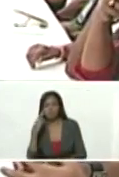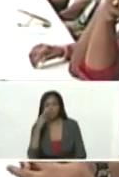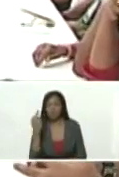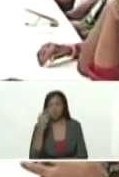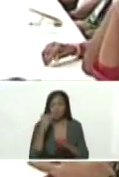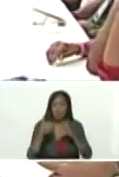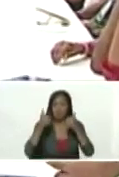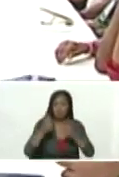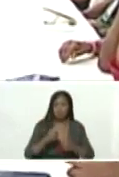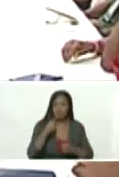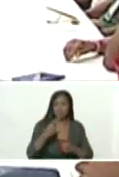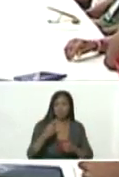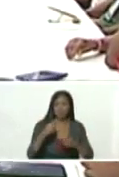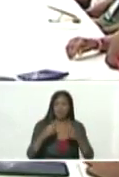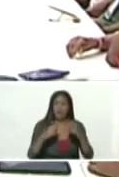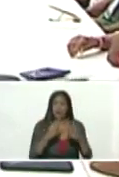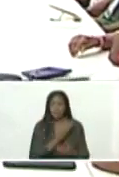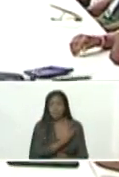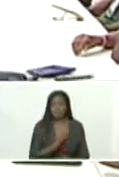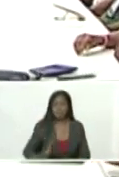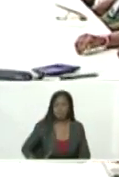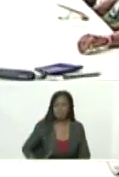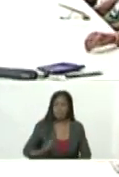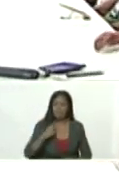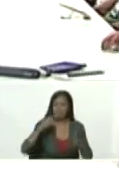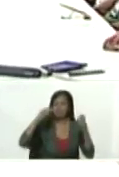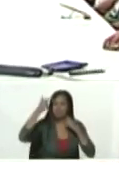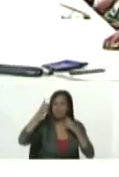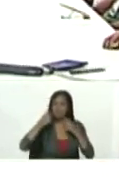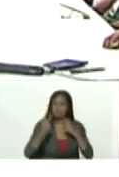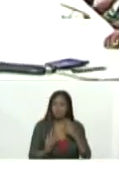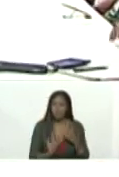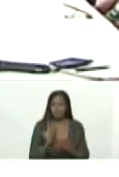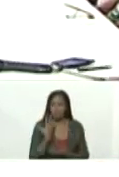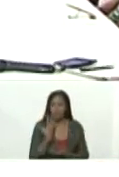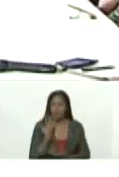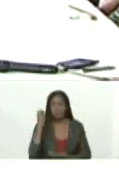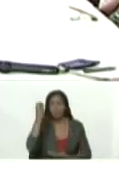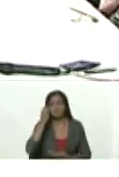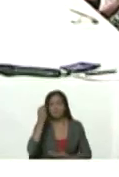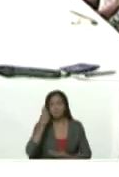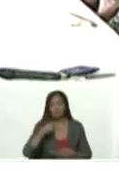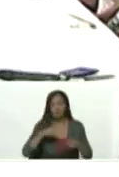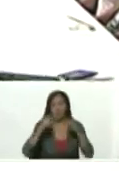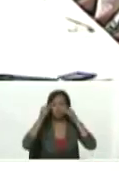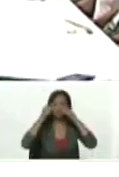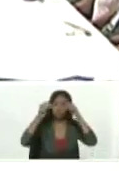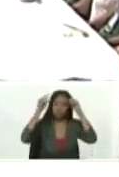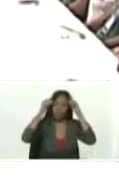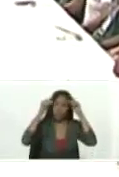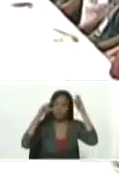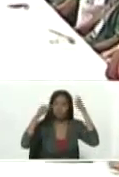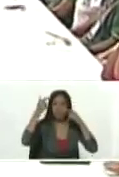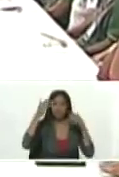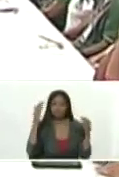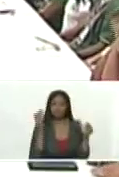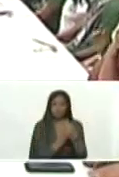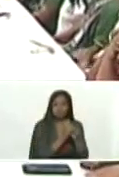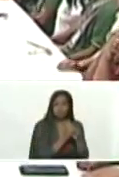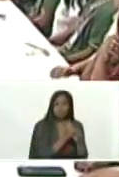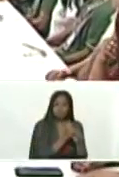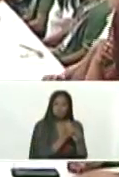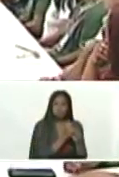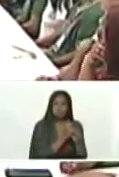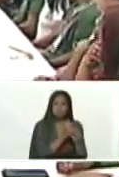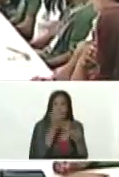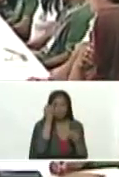Decía el presidente, la misión Robinson tiene la esencia del pensamiento de Simón Rodríguez. Y Chávez se agarró de allí. Con